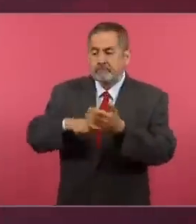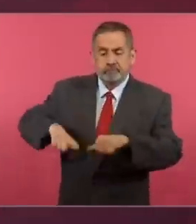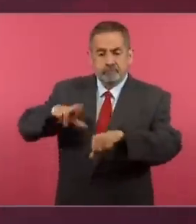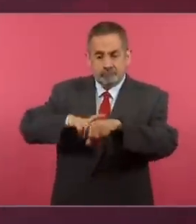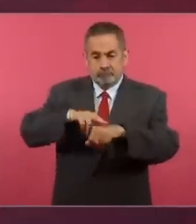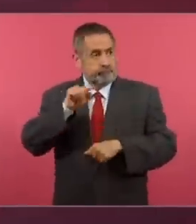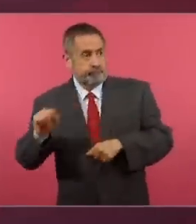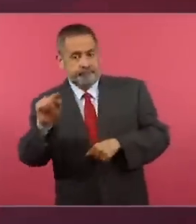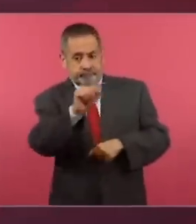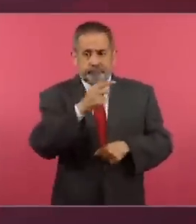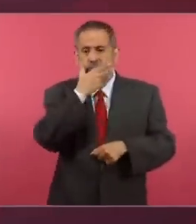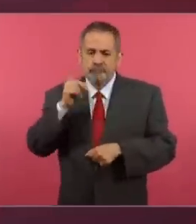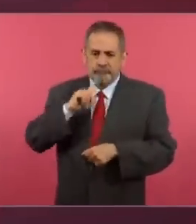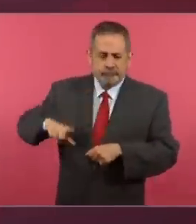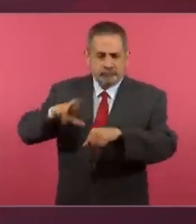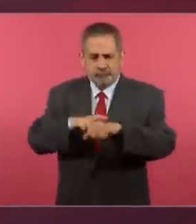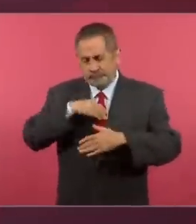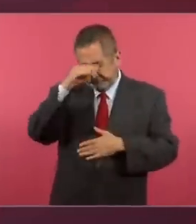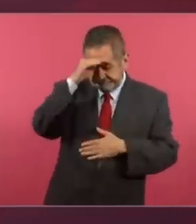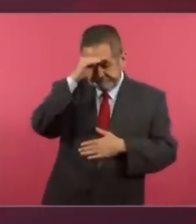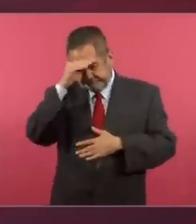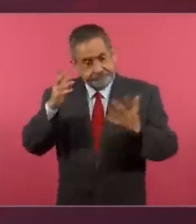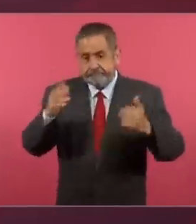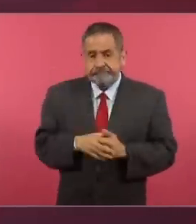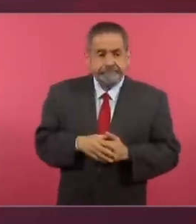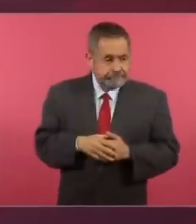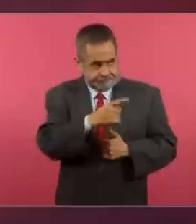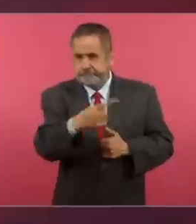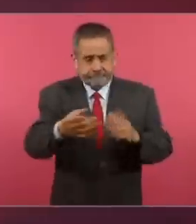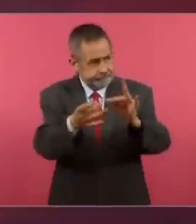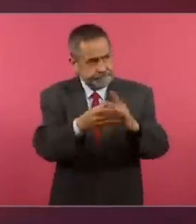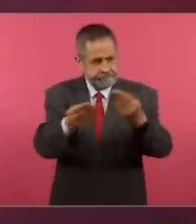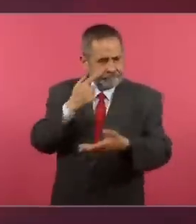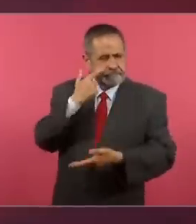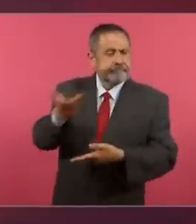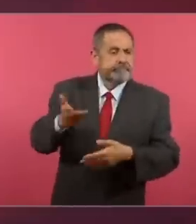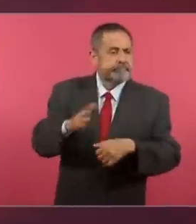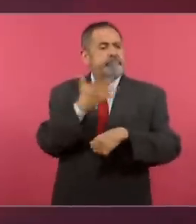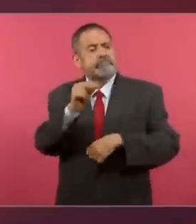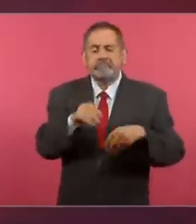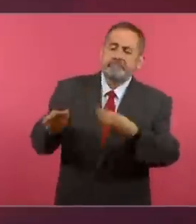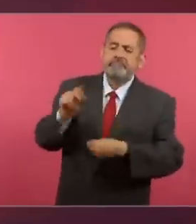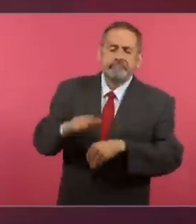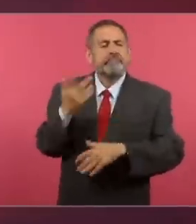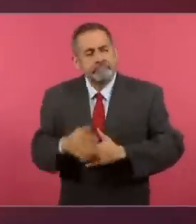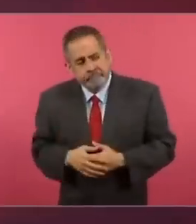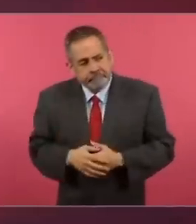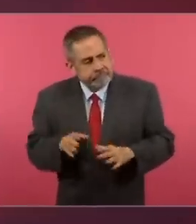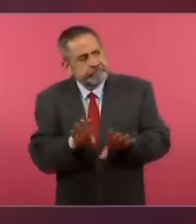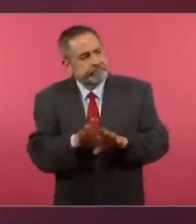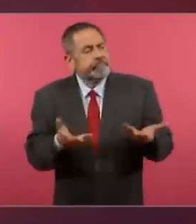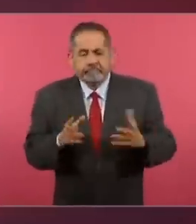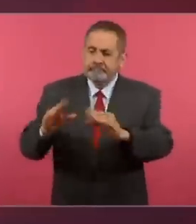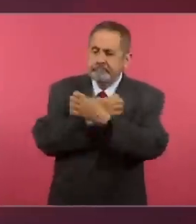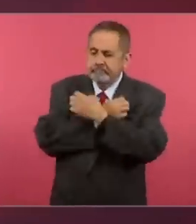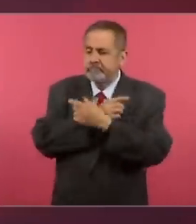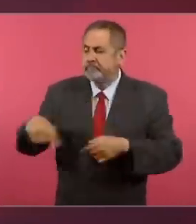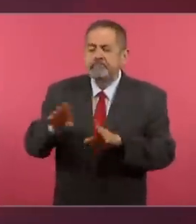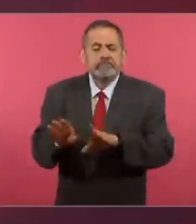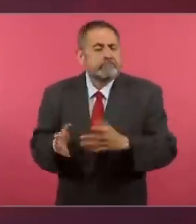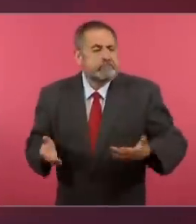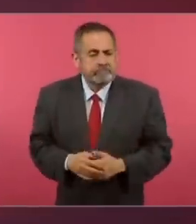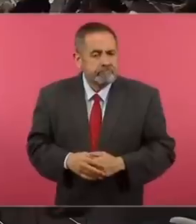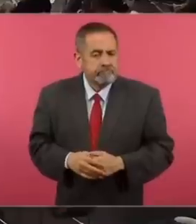van a o gobernadores van a tener que este que explicarle a la gente cómo le van a hacer